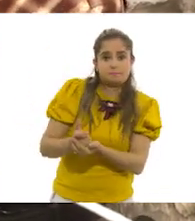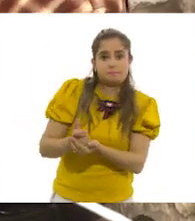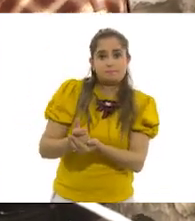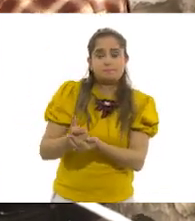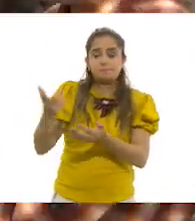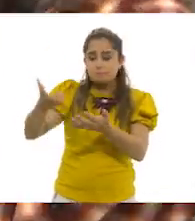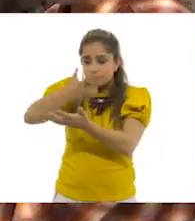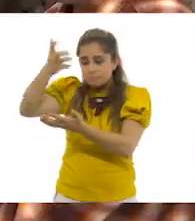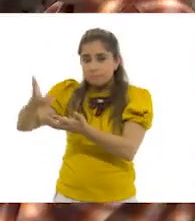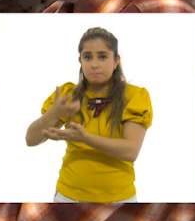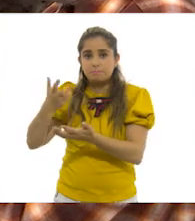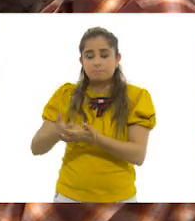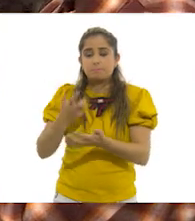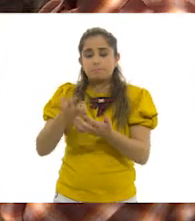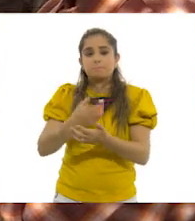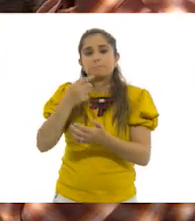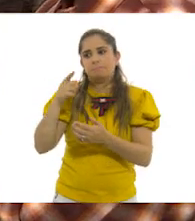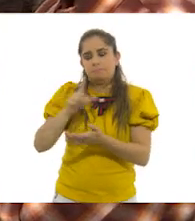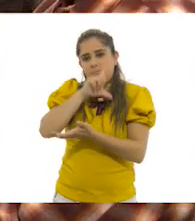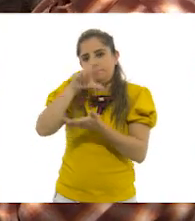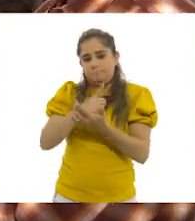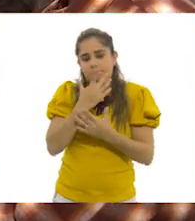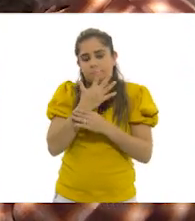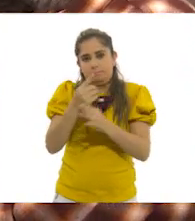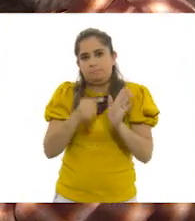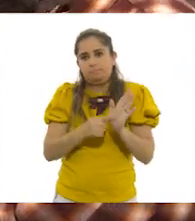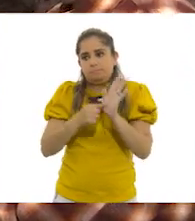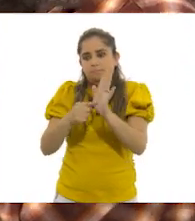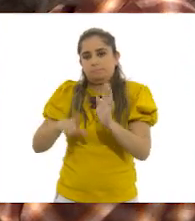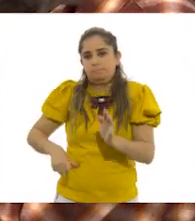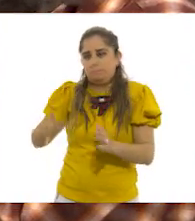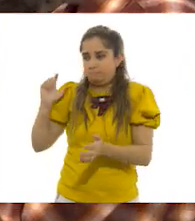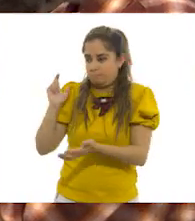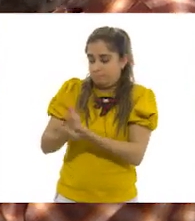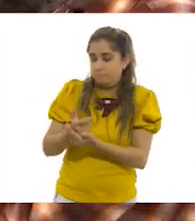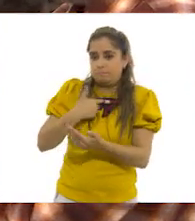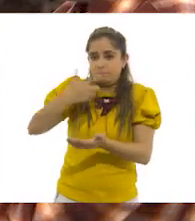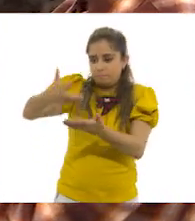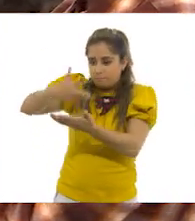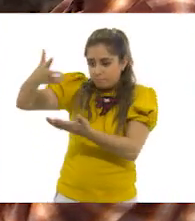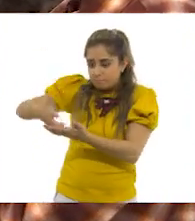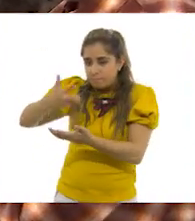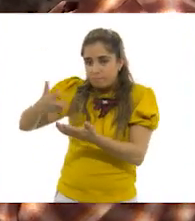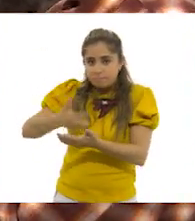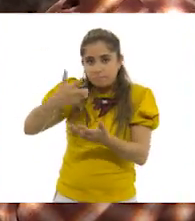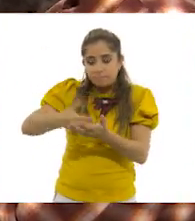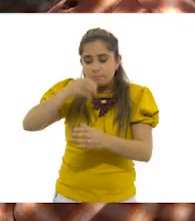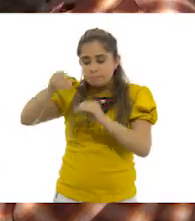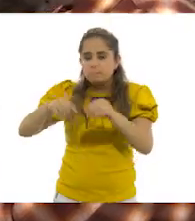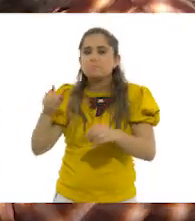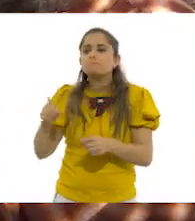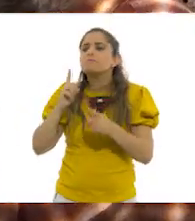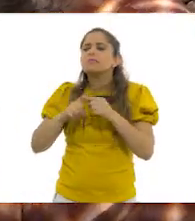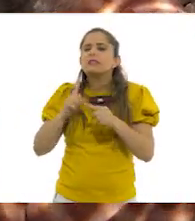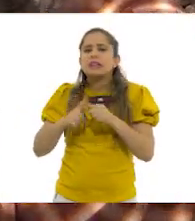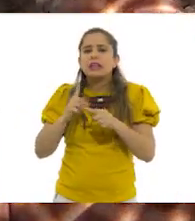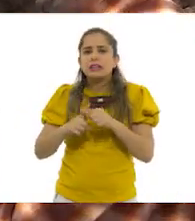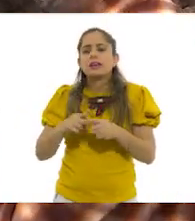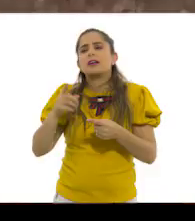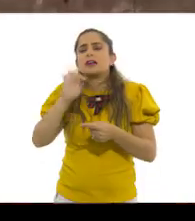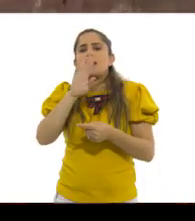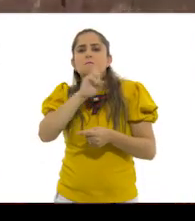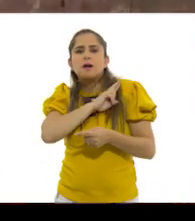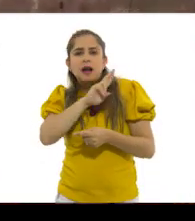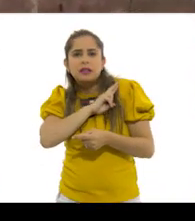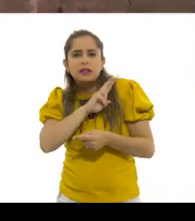eso lo dice la ley, ¿no? Entonces hay esa responsabilidad por parte del tercero, así sea. ¿Quién es el tercero? El particular,